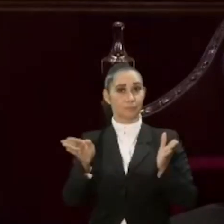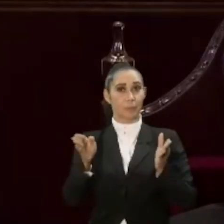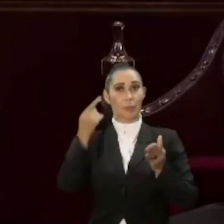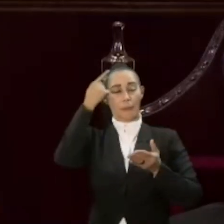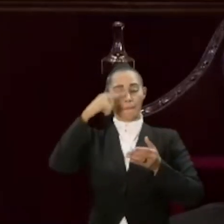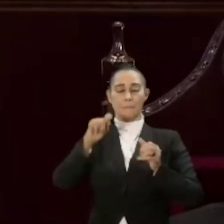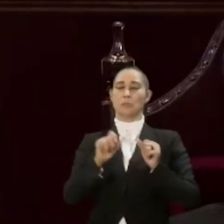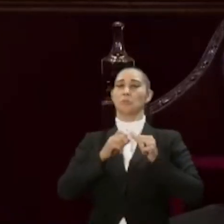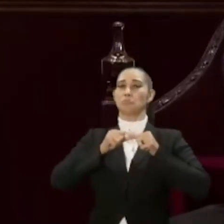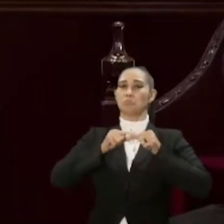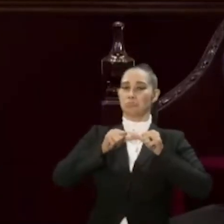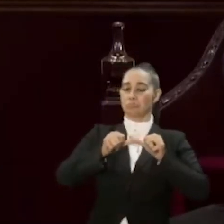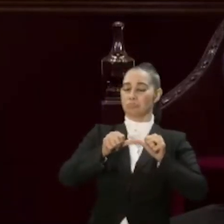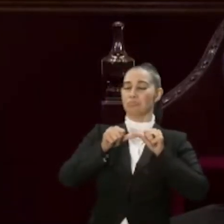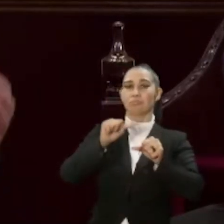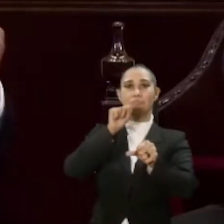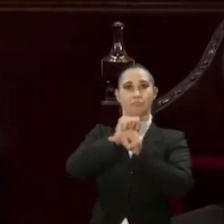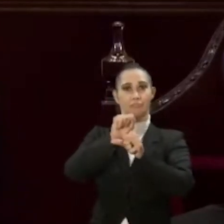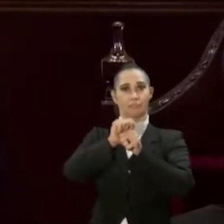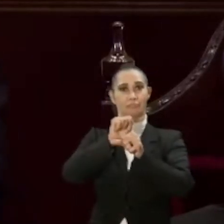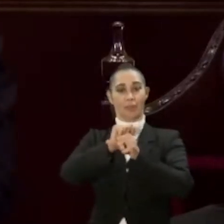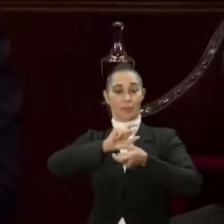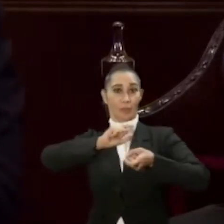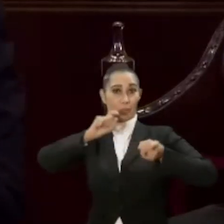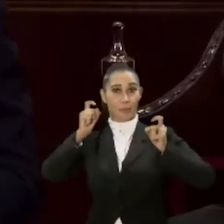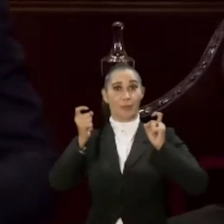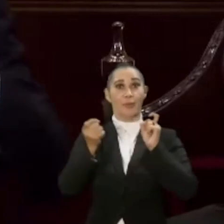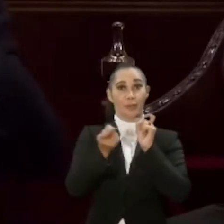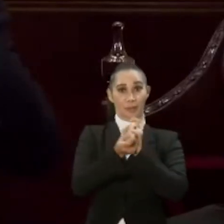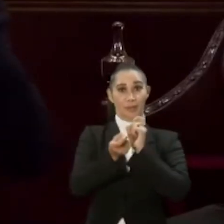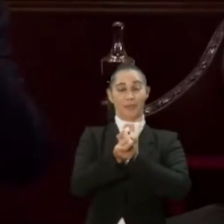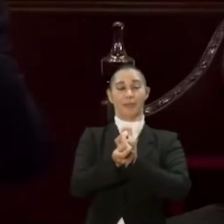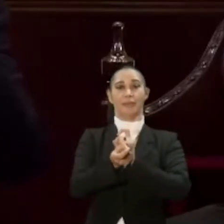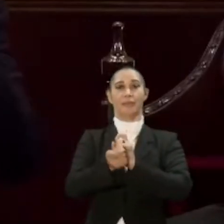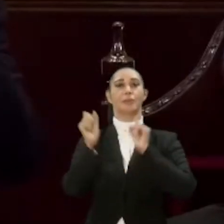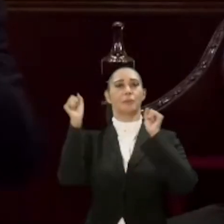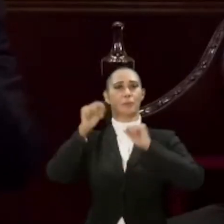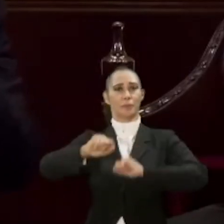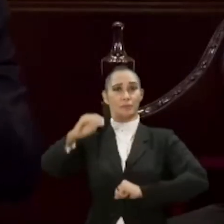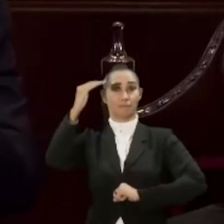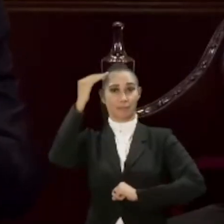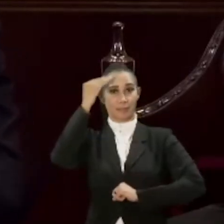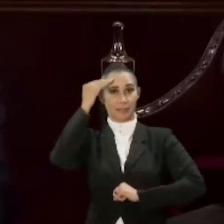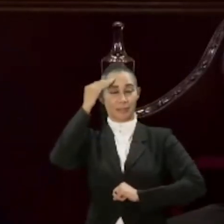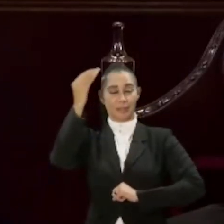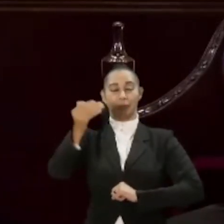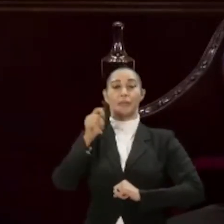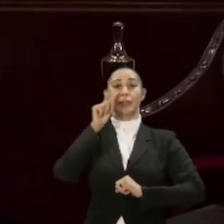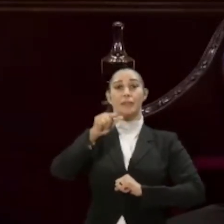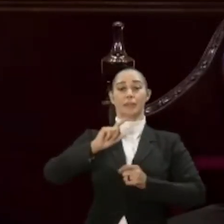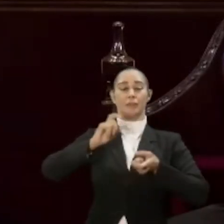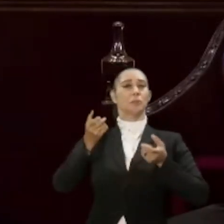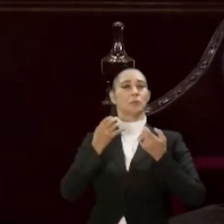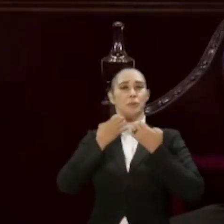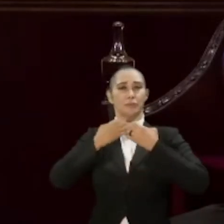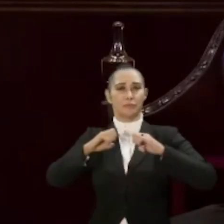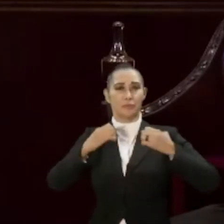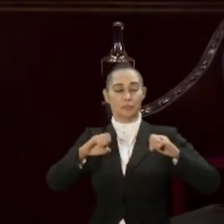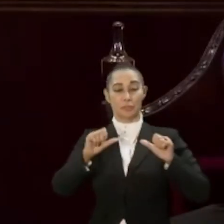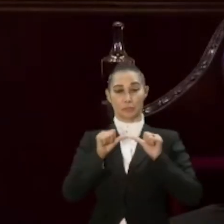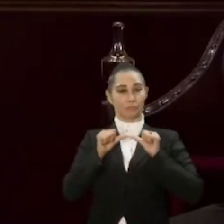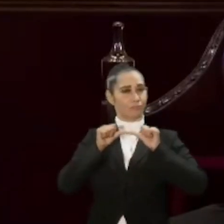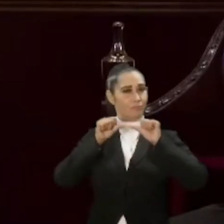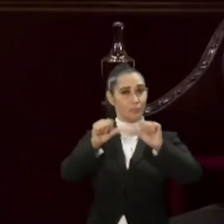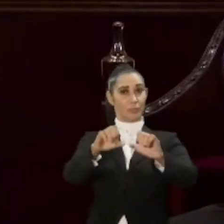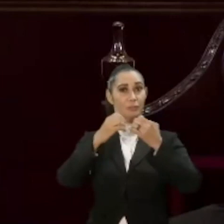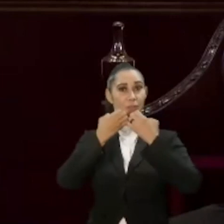hemos avanzado y estamos cambiando. Y pueden tener la seguridad de que hemos tratado y